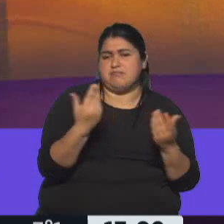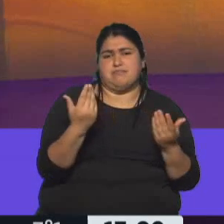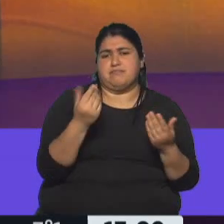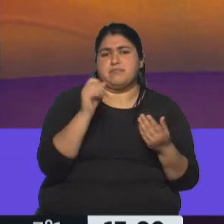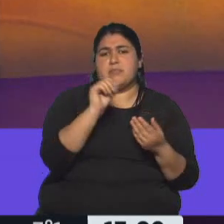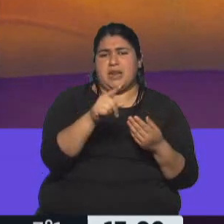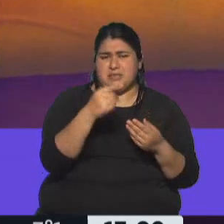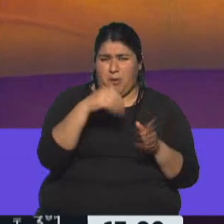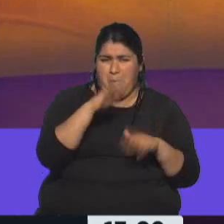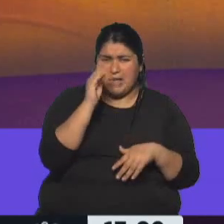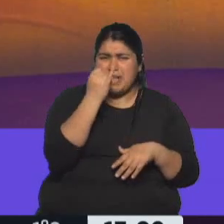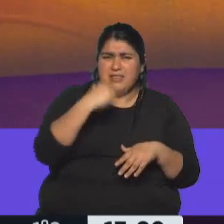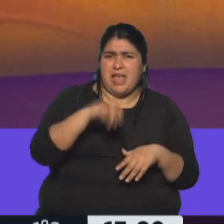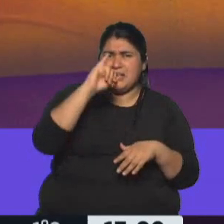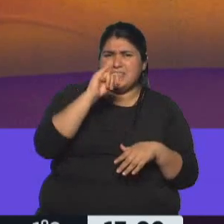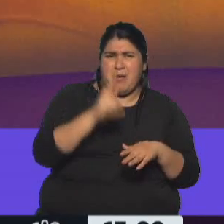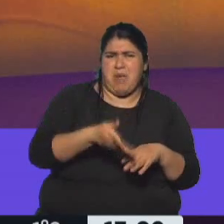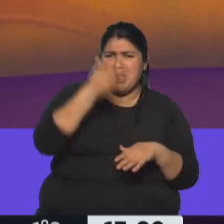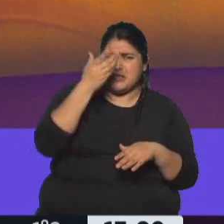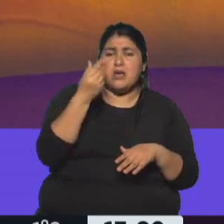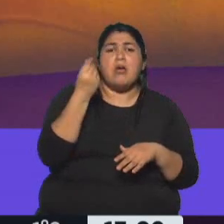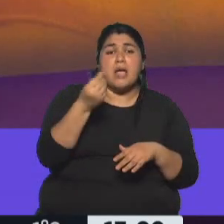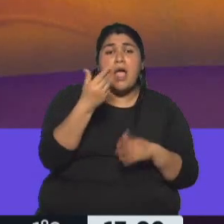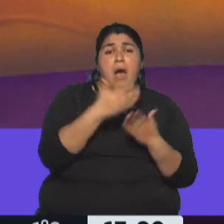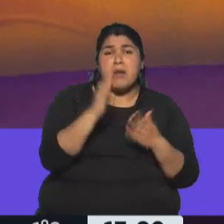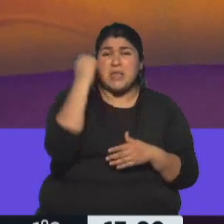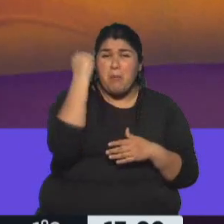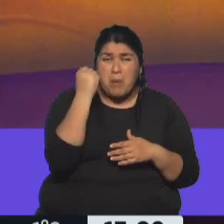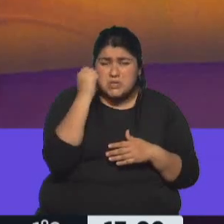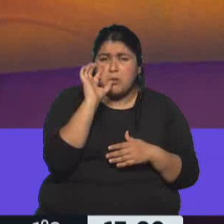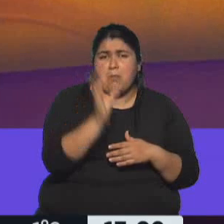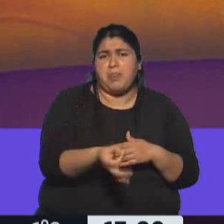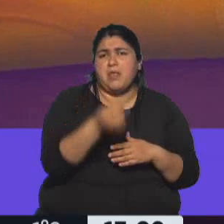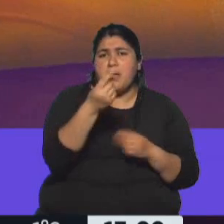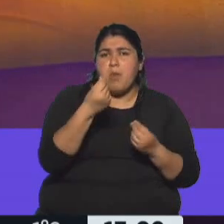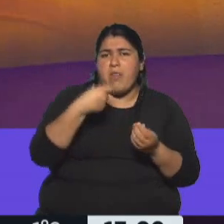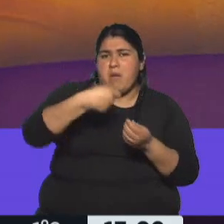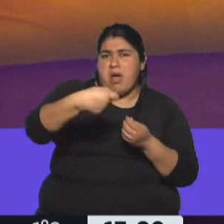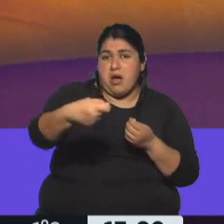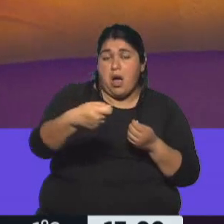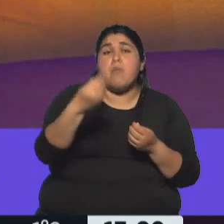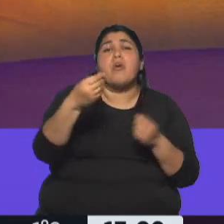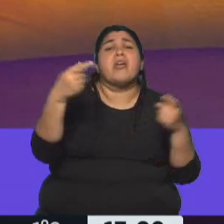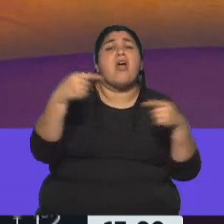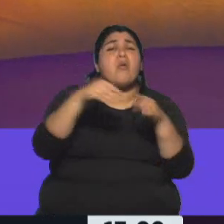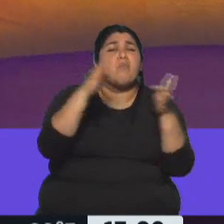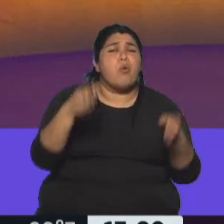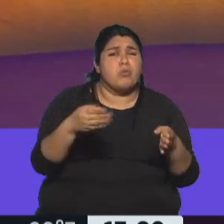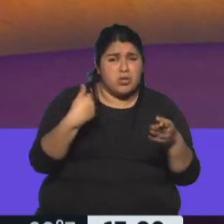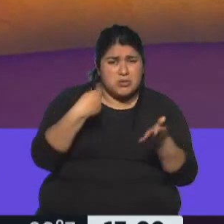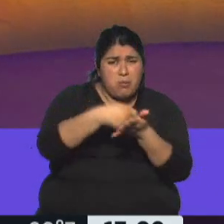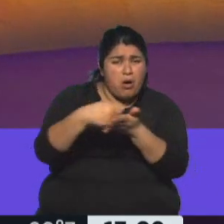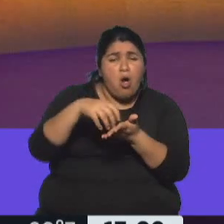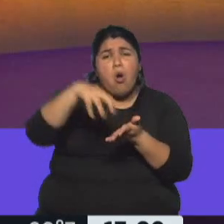además a una tasa sustancialmente más baja y además la de pesos fácilmente refinanciable porque en muchos casos son organismos públicos descentralizados o